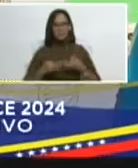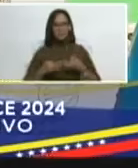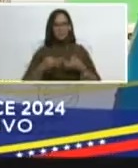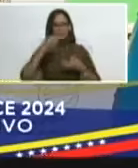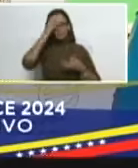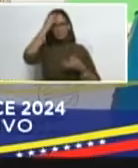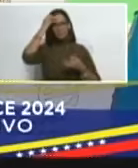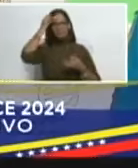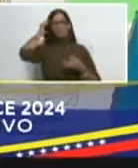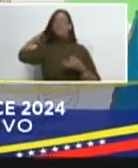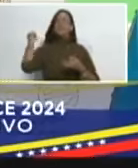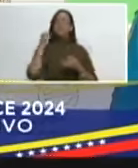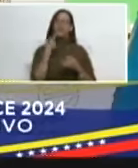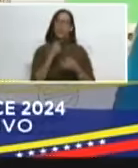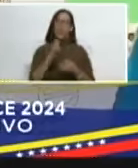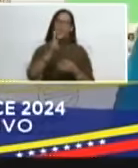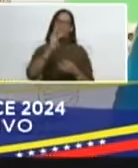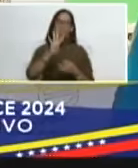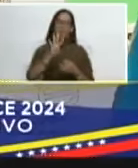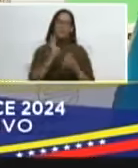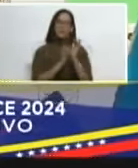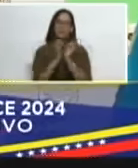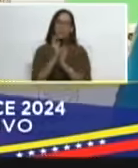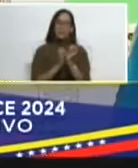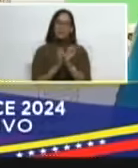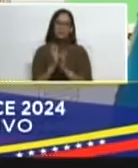lo dije, fue un 24 de abril.